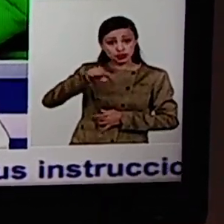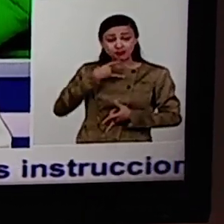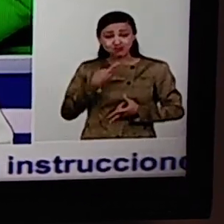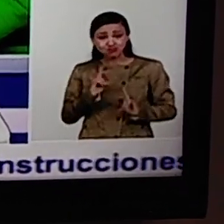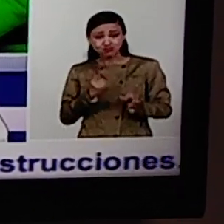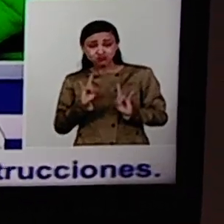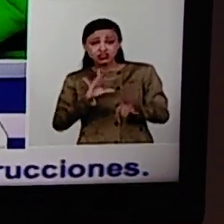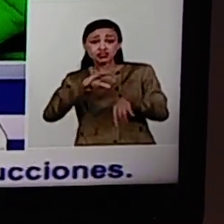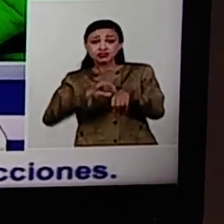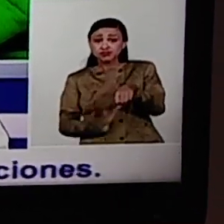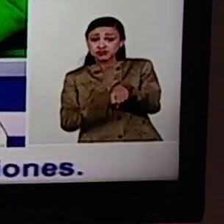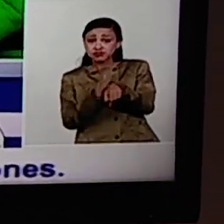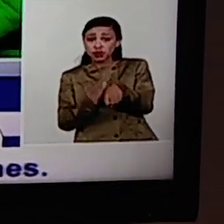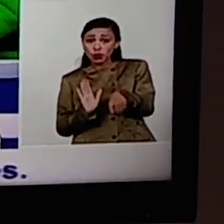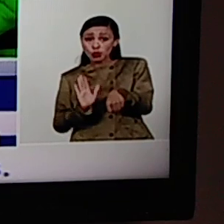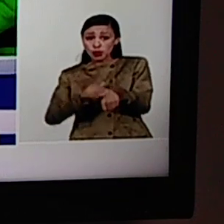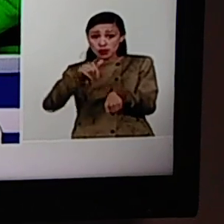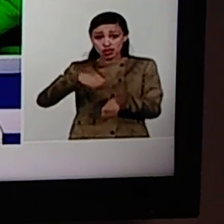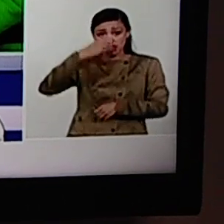COVID-19 en nuestro país.